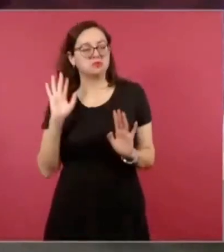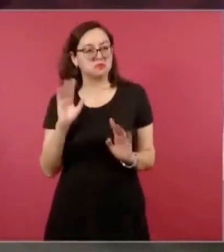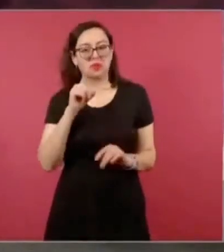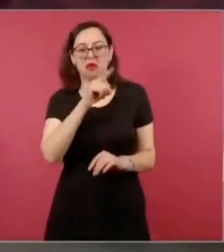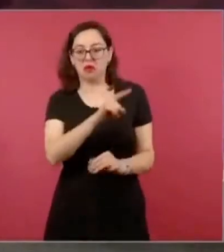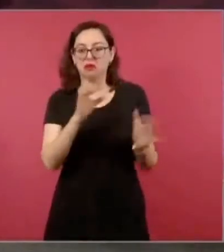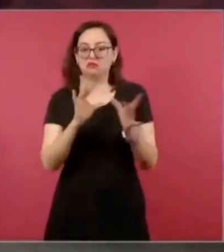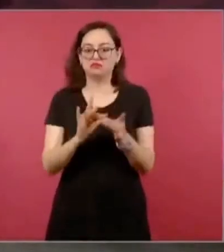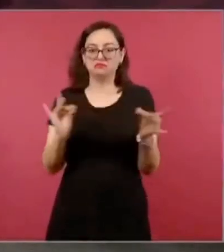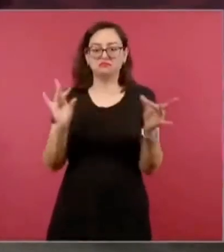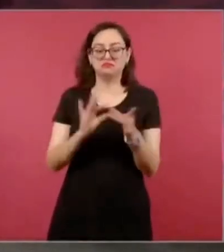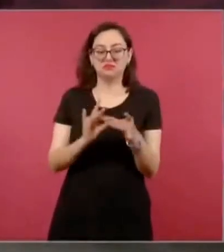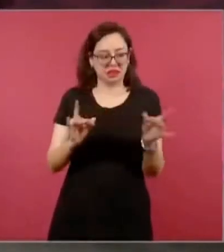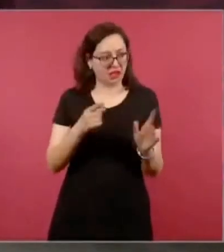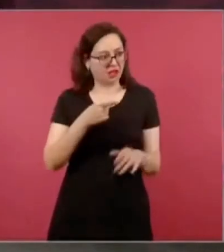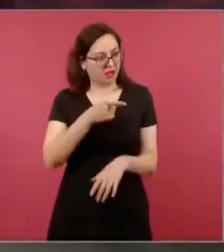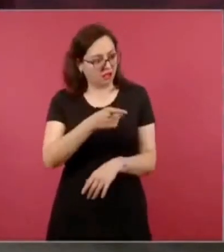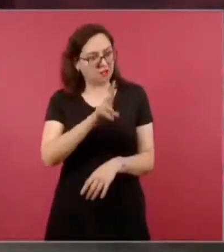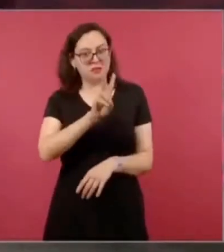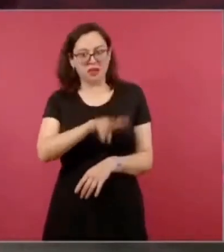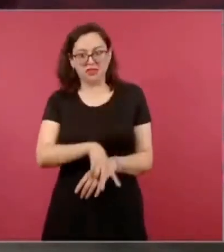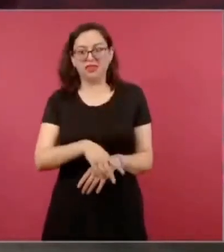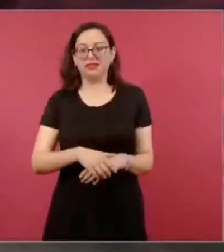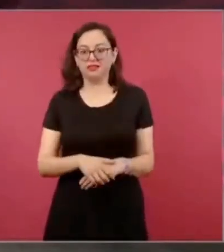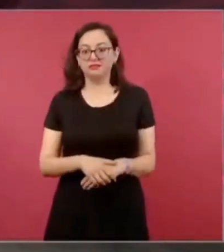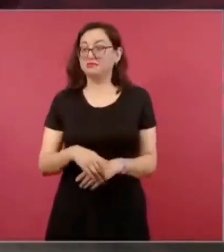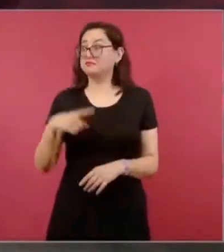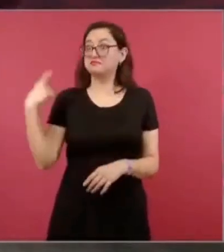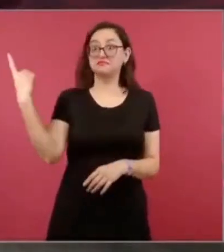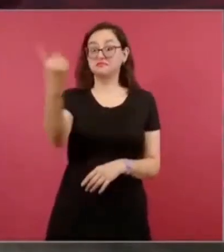y muchos no lo han entendido.